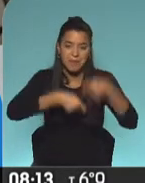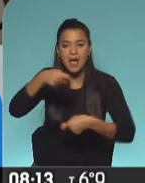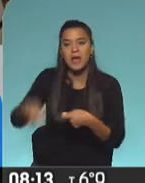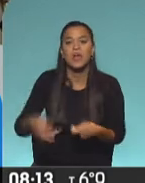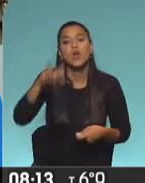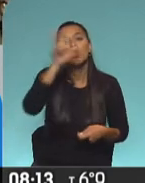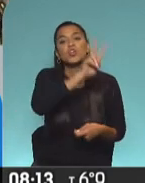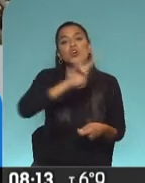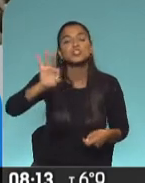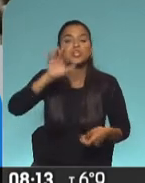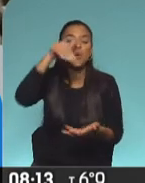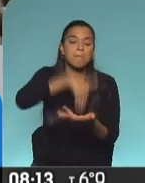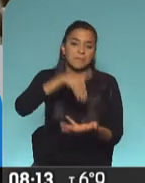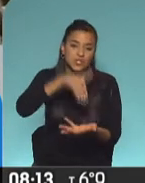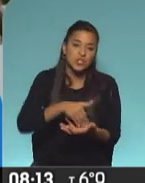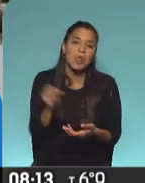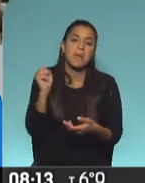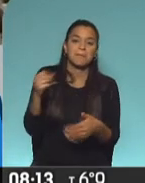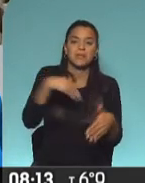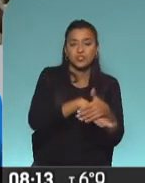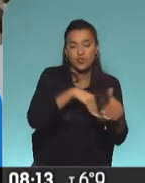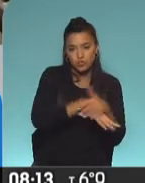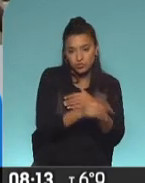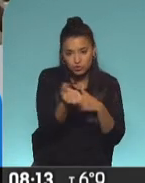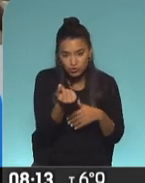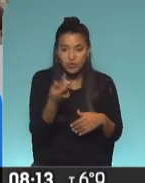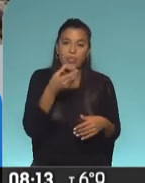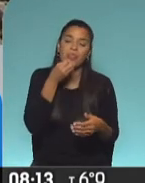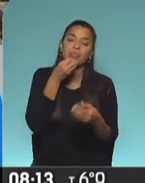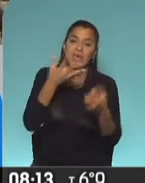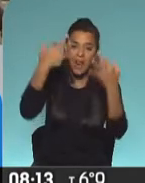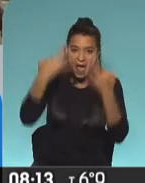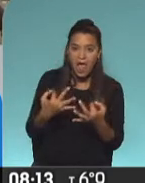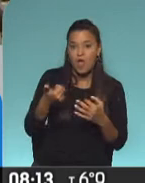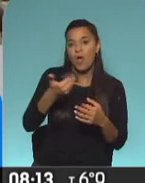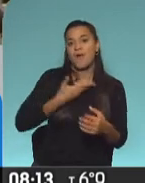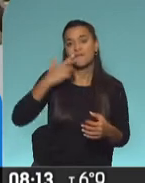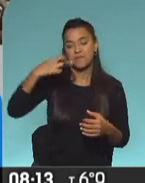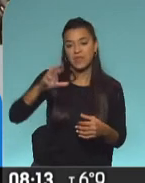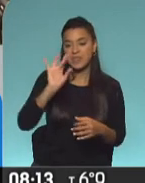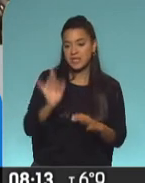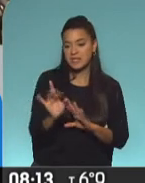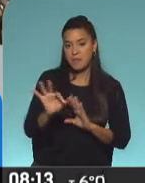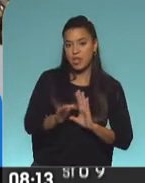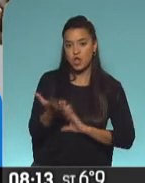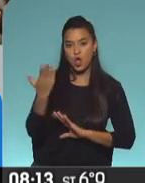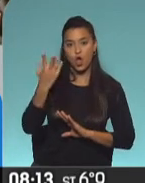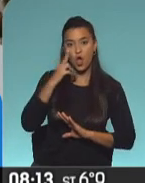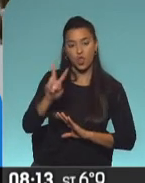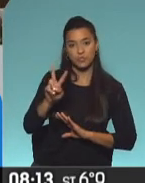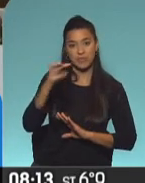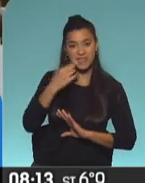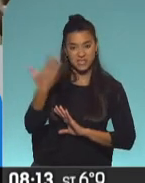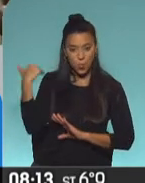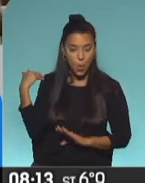más de 200 millones de pesos de patrimonio declarados ante la AFIP a diciembre del año 2019. O sea, que la